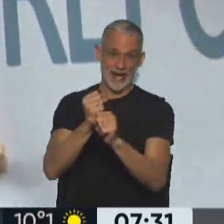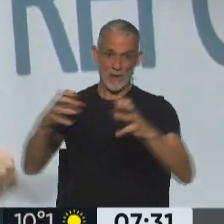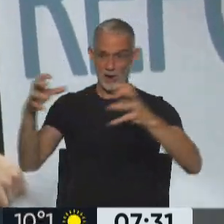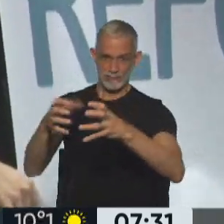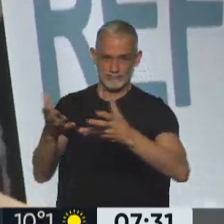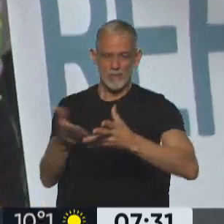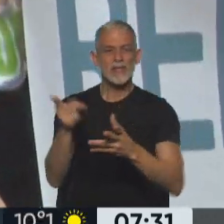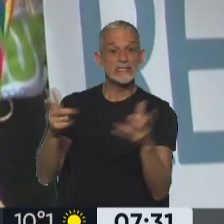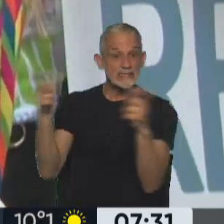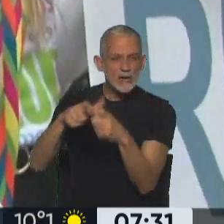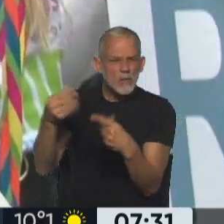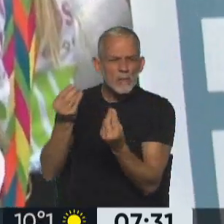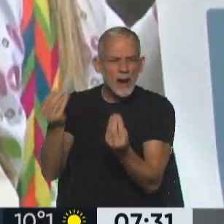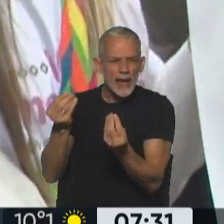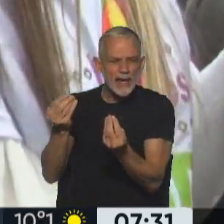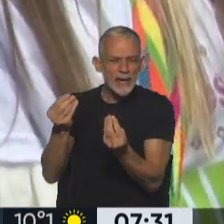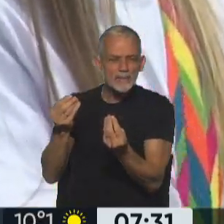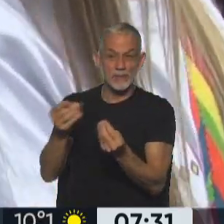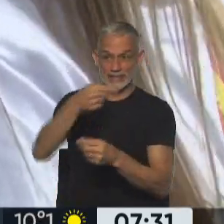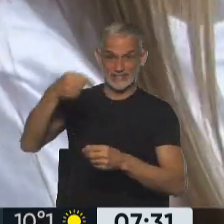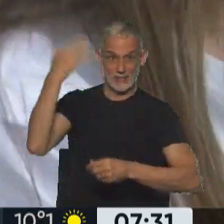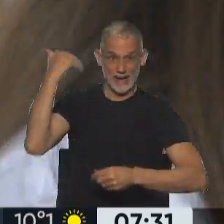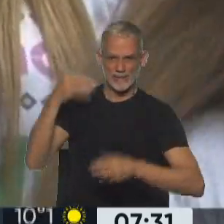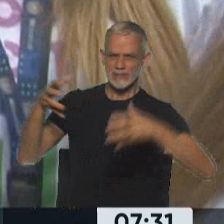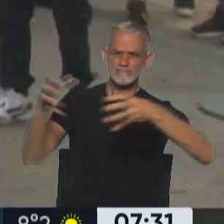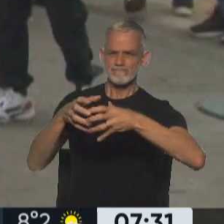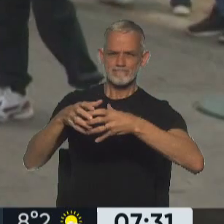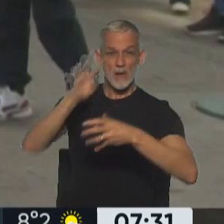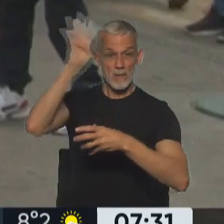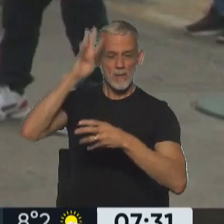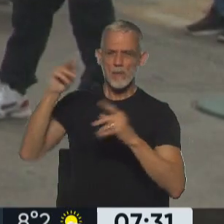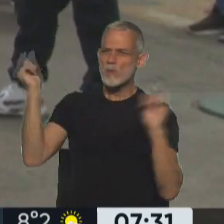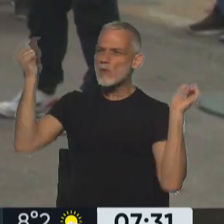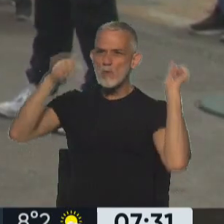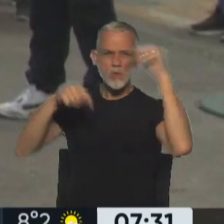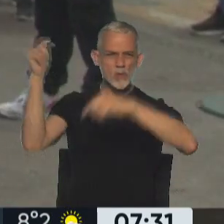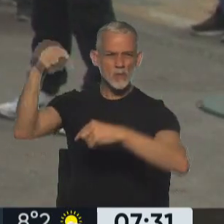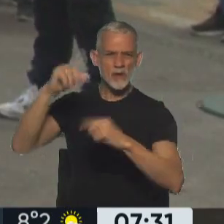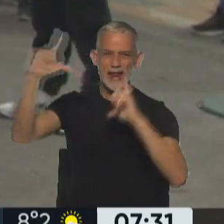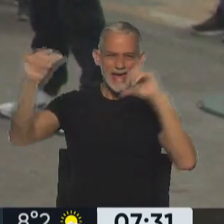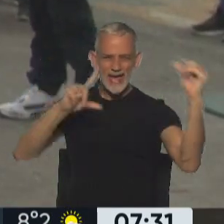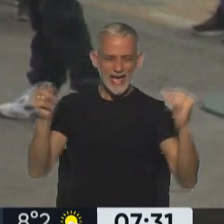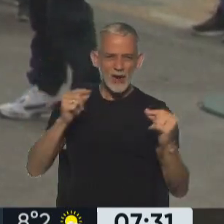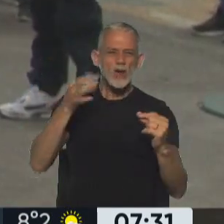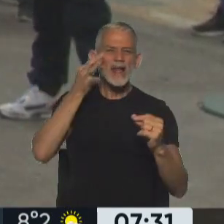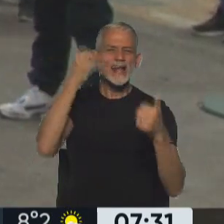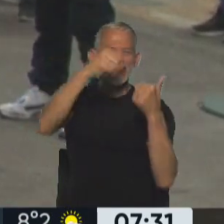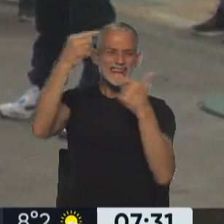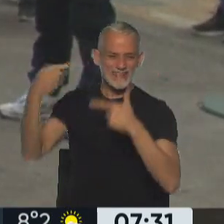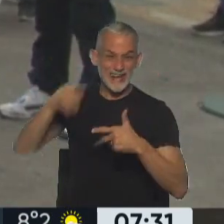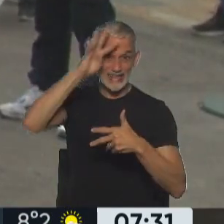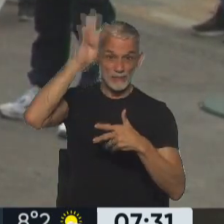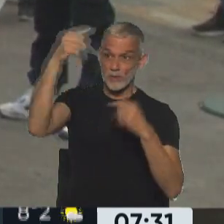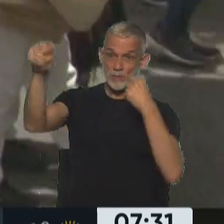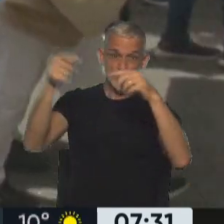este caso se reunieron durante la semana pasada y decidieron viajar desde distintas localidades. Son diferentes etnias. Exactamente,